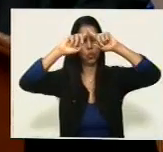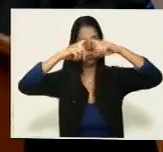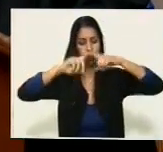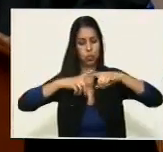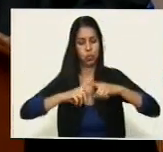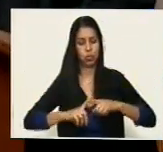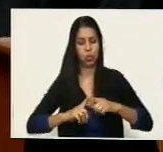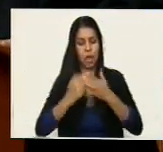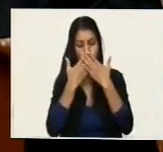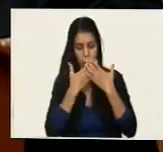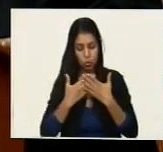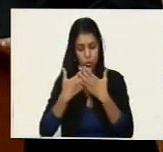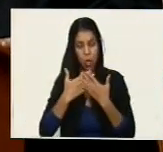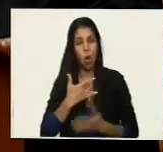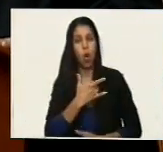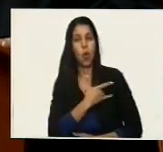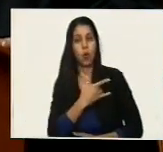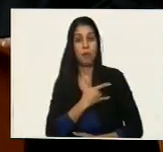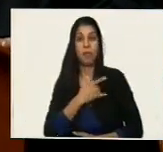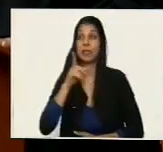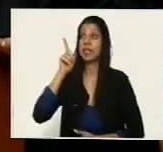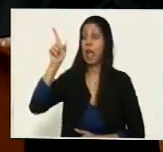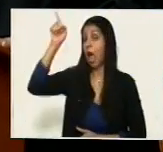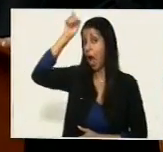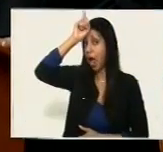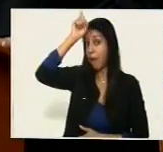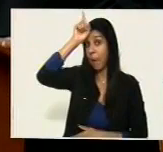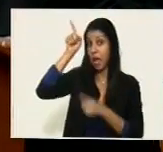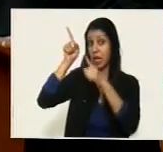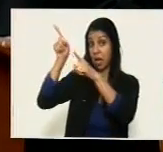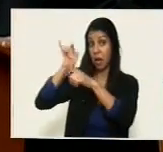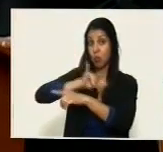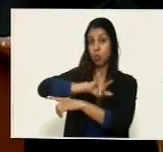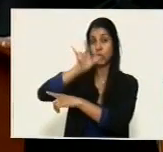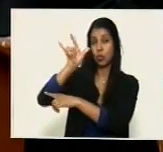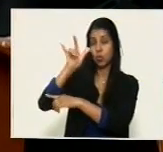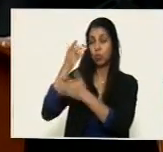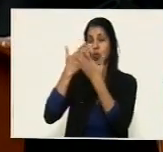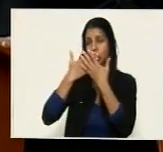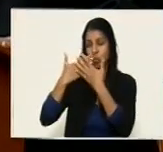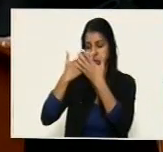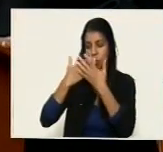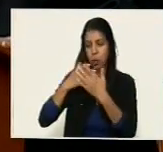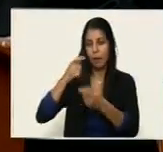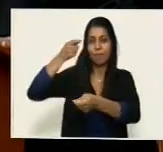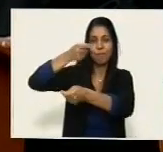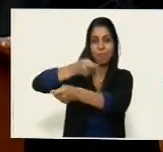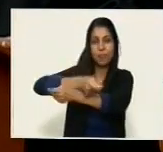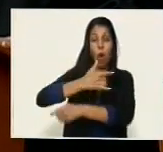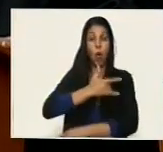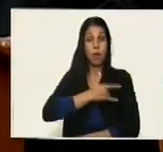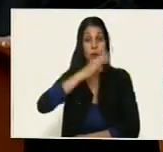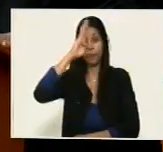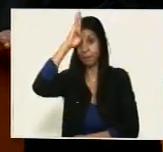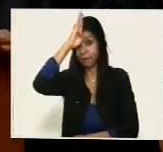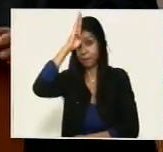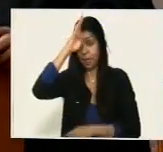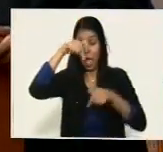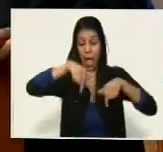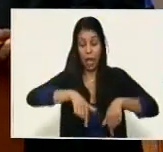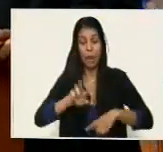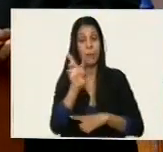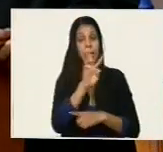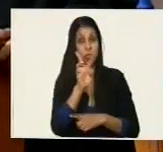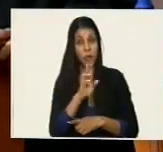estudios universitarios en la Universidad de Berlín, Alemania, cursó estudios de posgrado en la Universidad Central de Venezuela